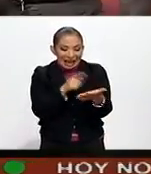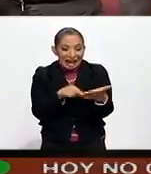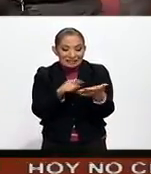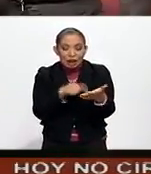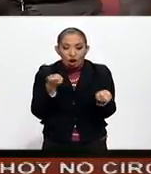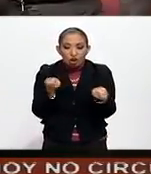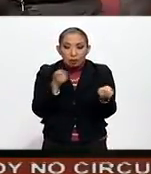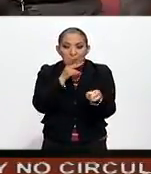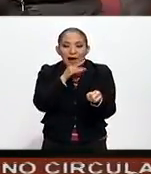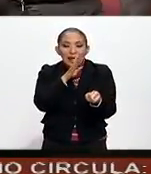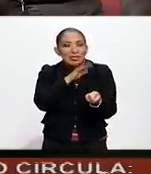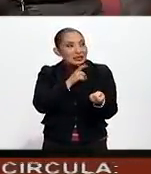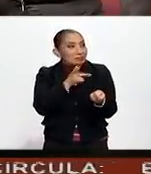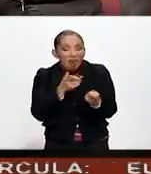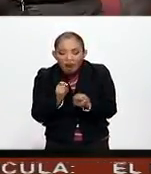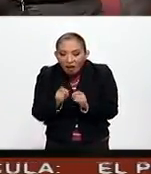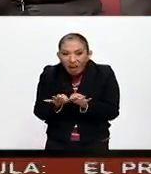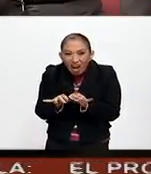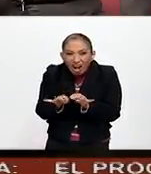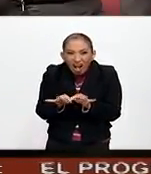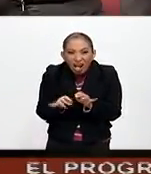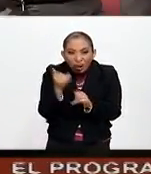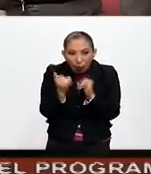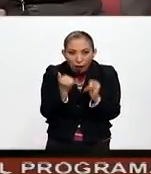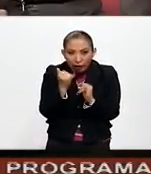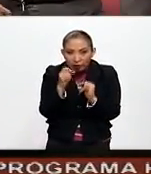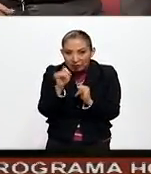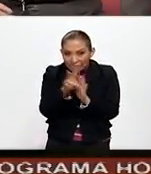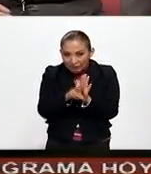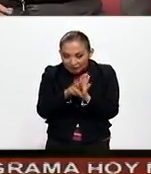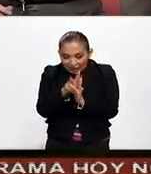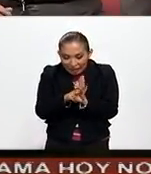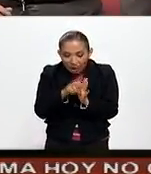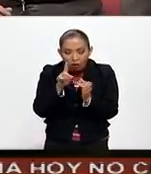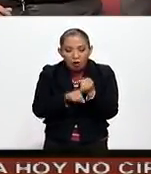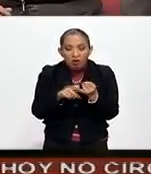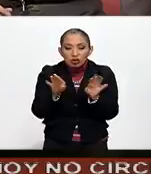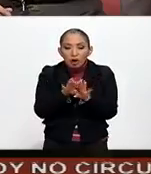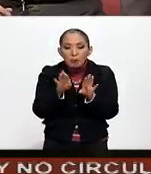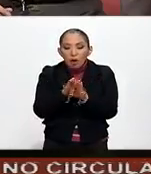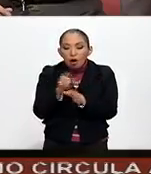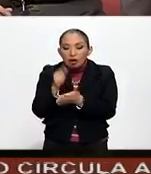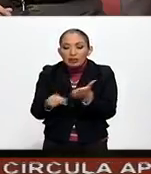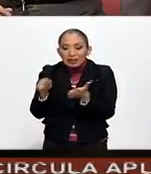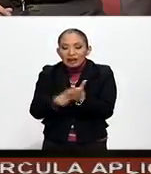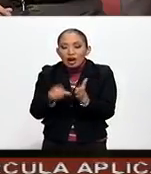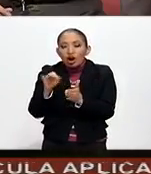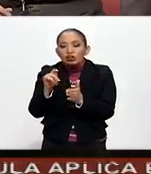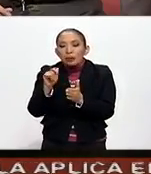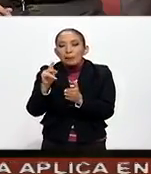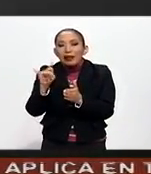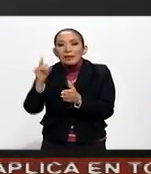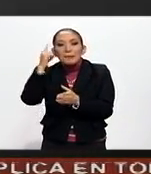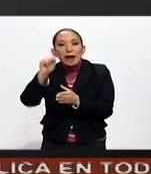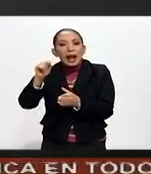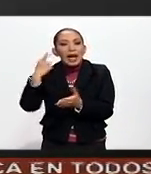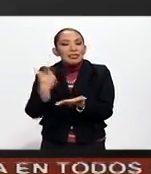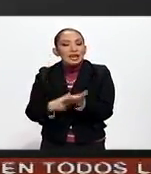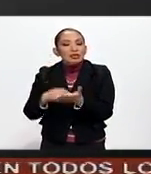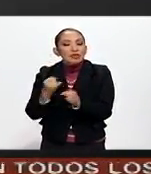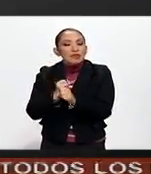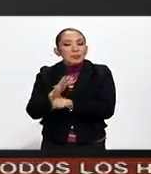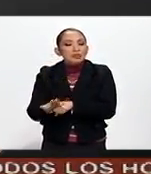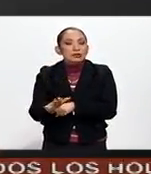un control parental de un jueguito de estos de videojuegos? ¿Cómo desbloquear control parental para ciertos contenidos?